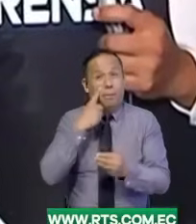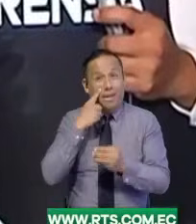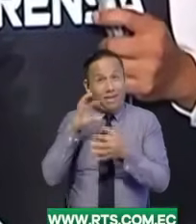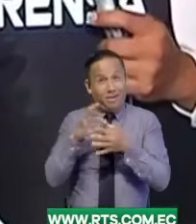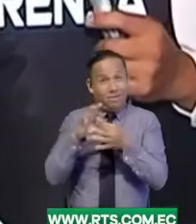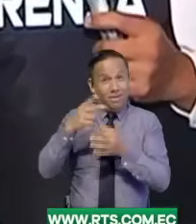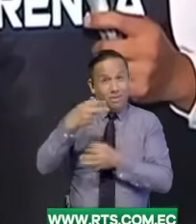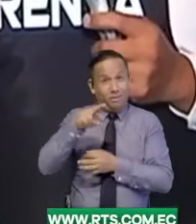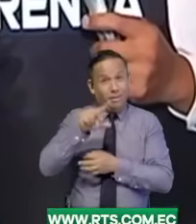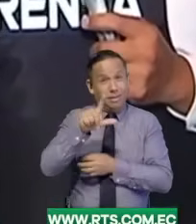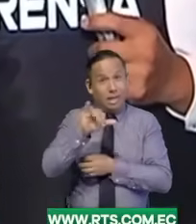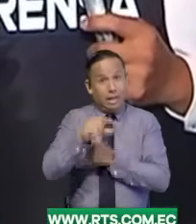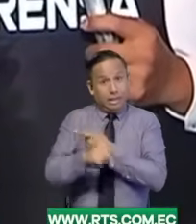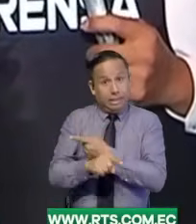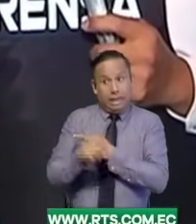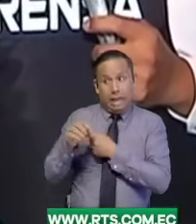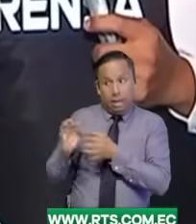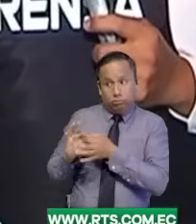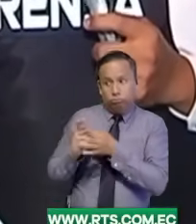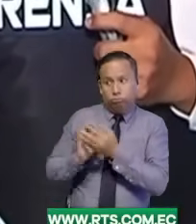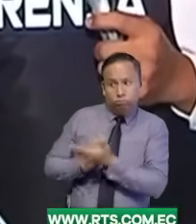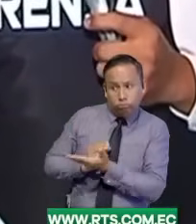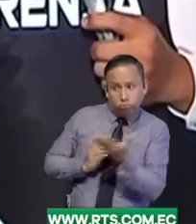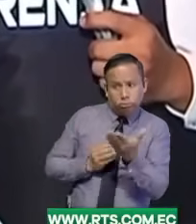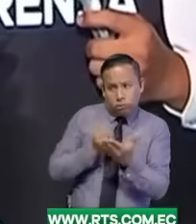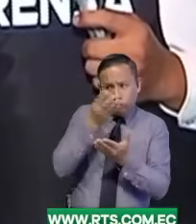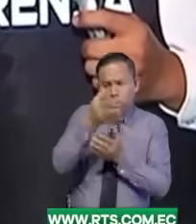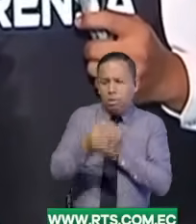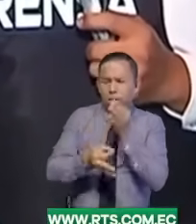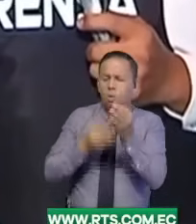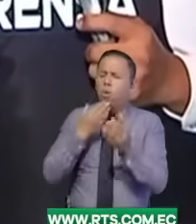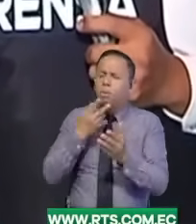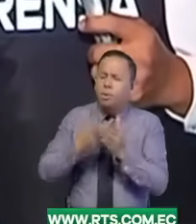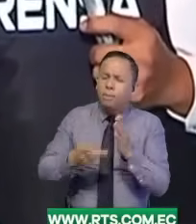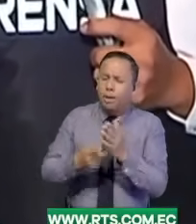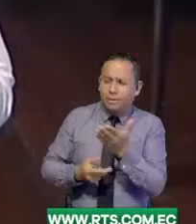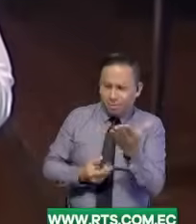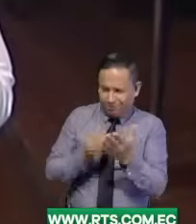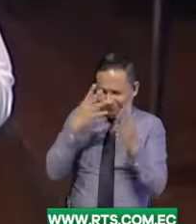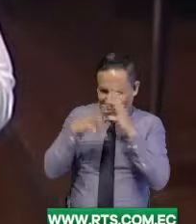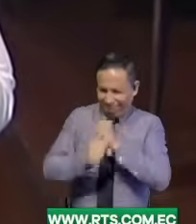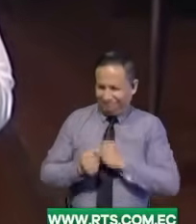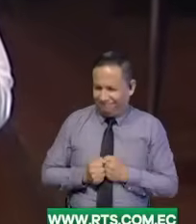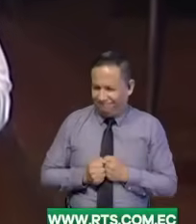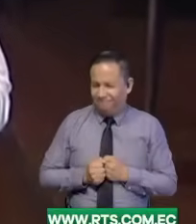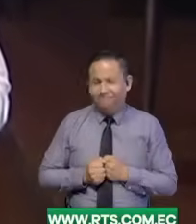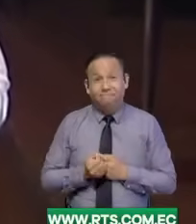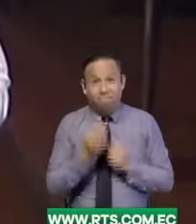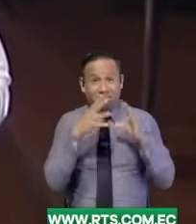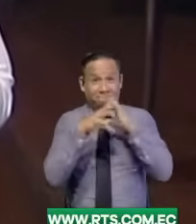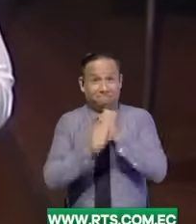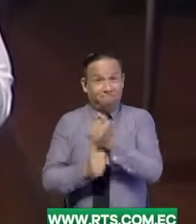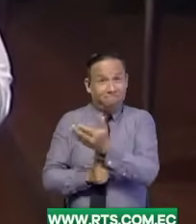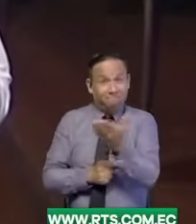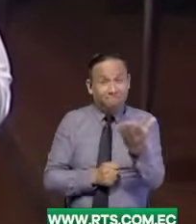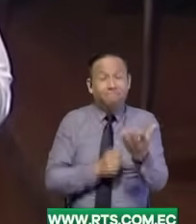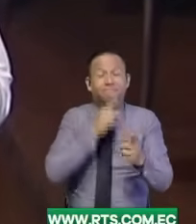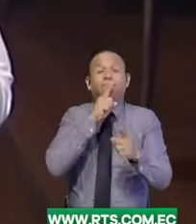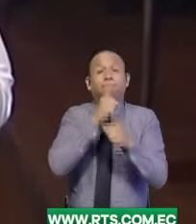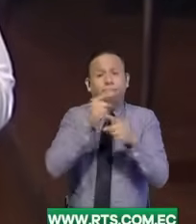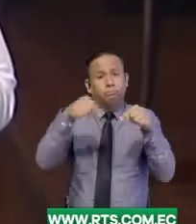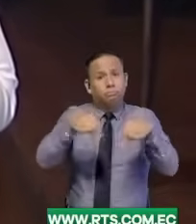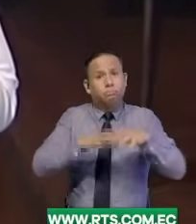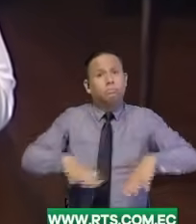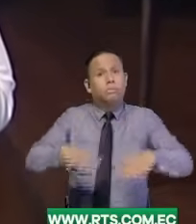Pisa. Mi querido Charlie, ¿cómo avanza todo allí? Buenas noches, te escuchamos. Buenas noches, Ana, y amables televidentes. Así es, aquí